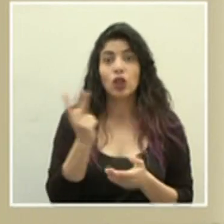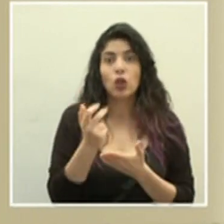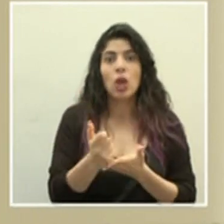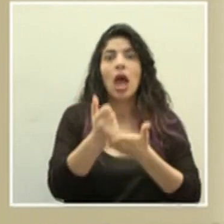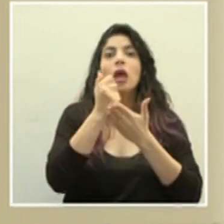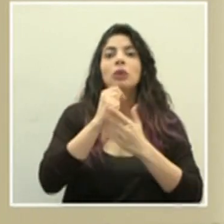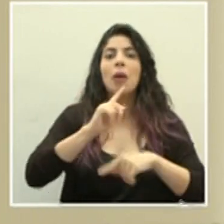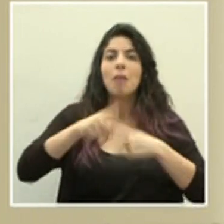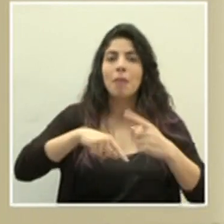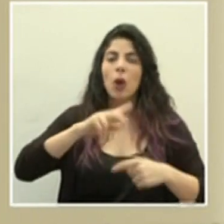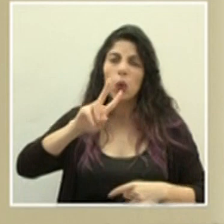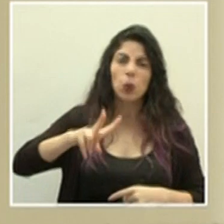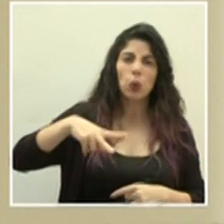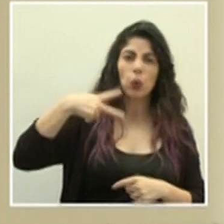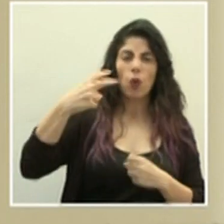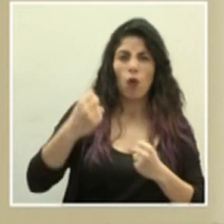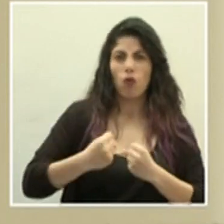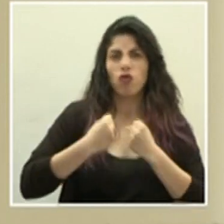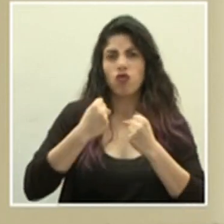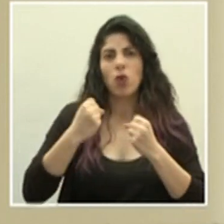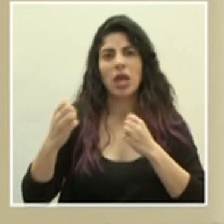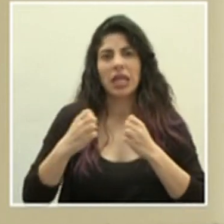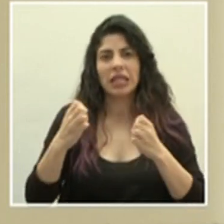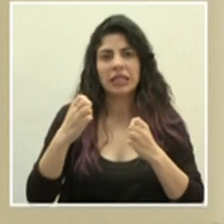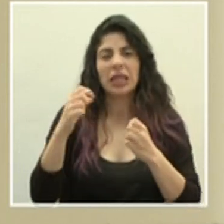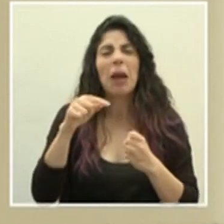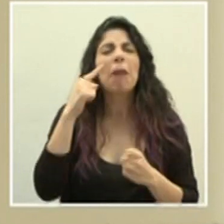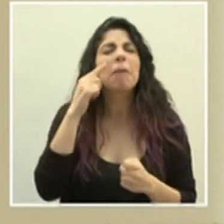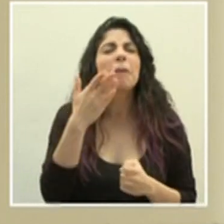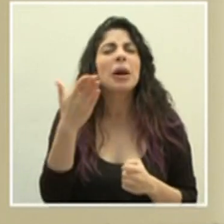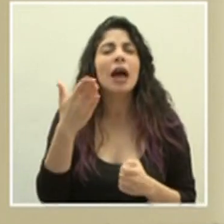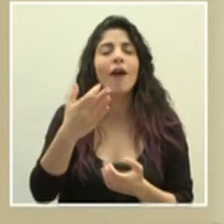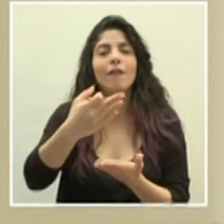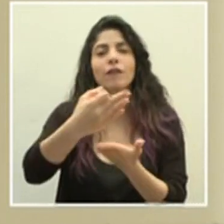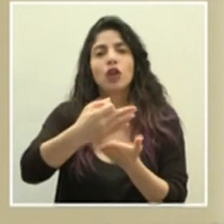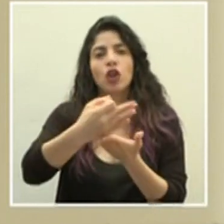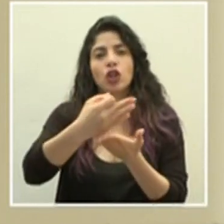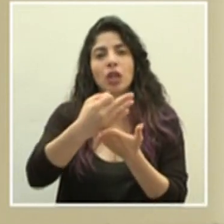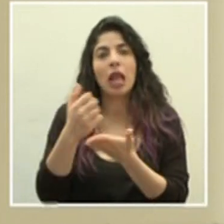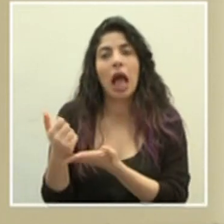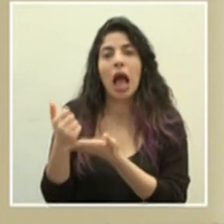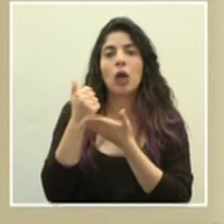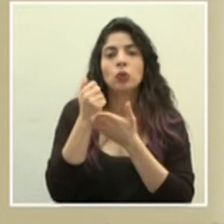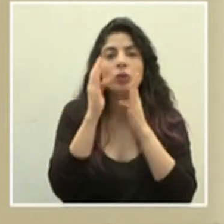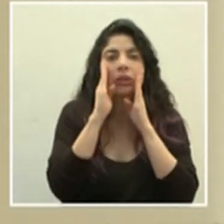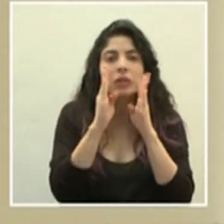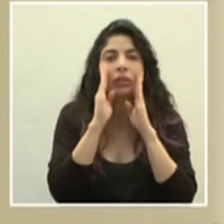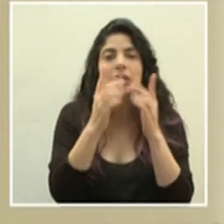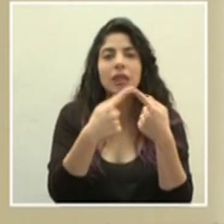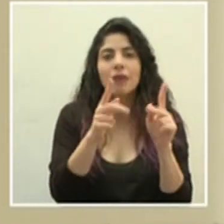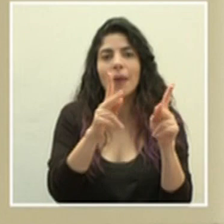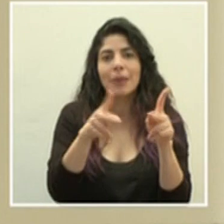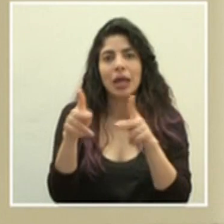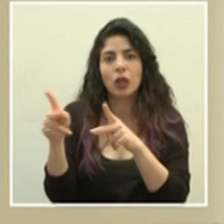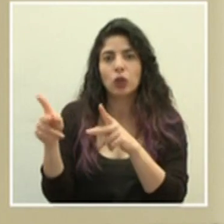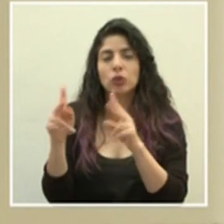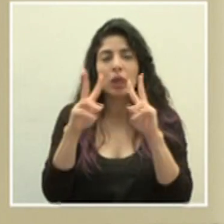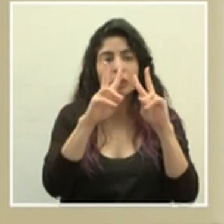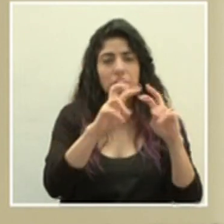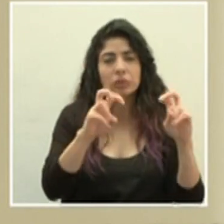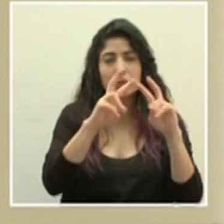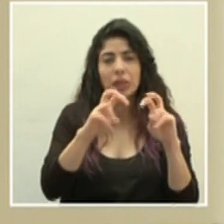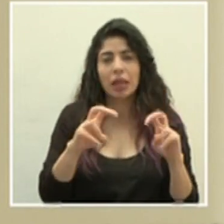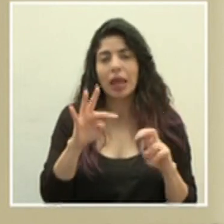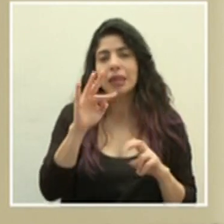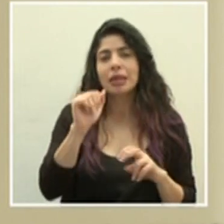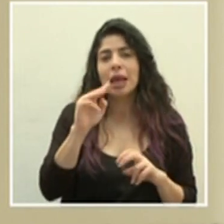una estrategia para poder atender en la frontera a los diferentes tipos de personas. Un tamizaje